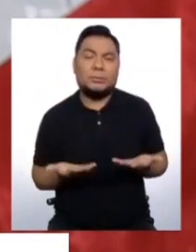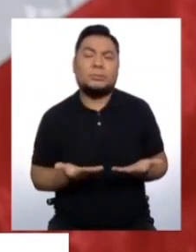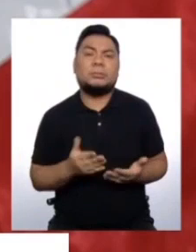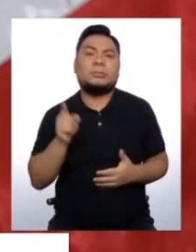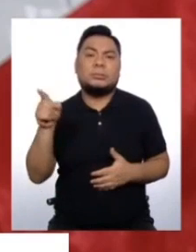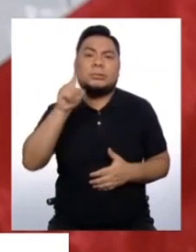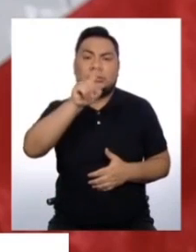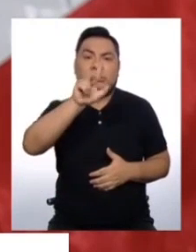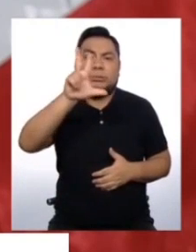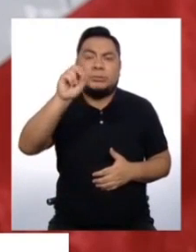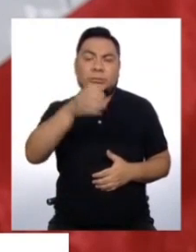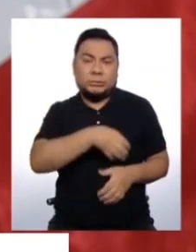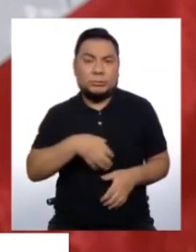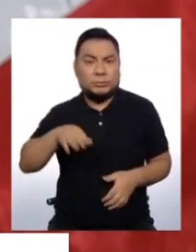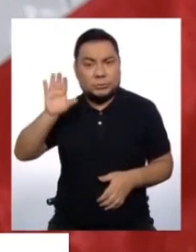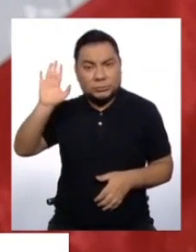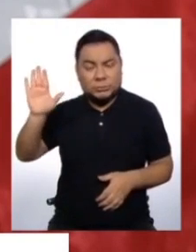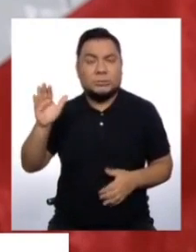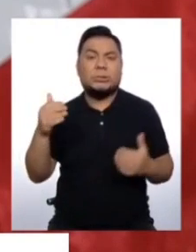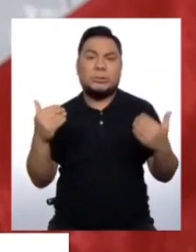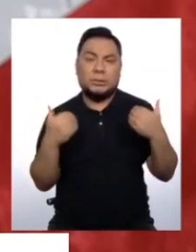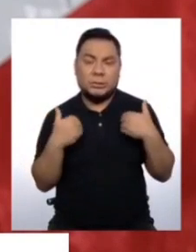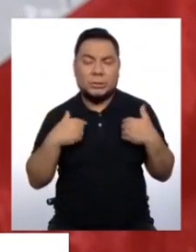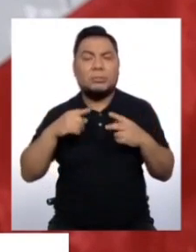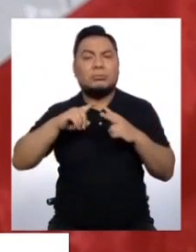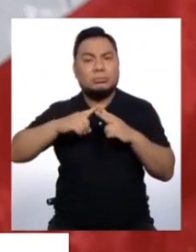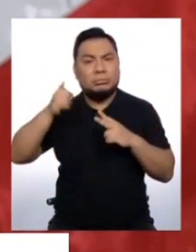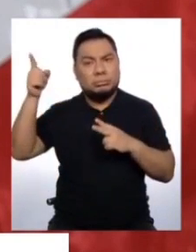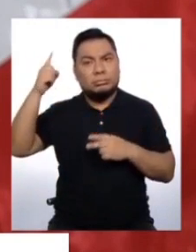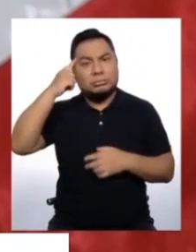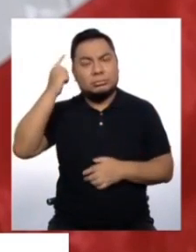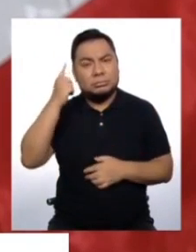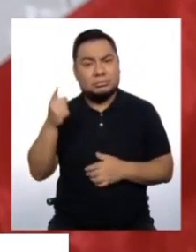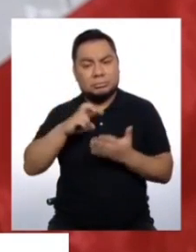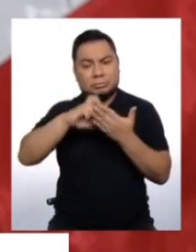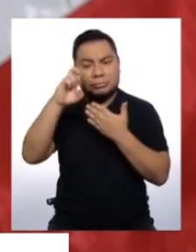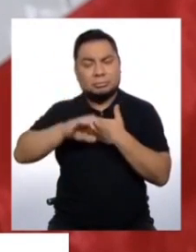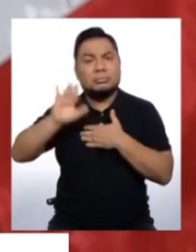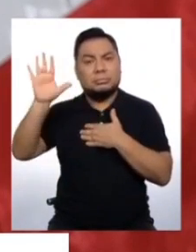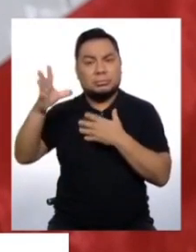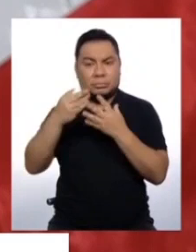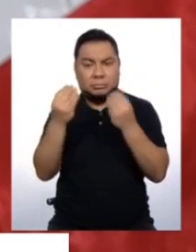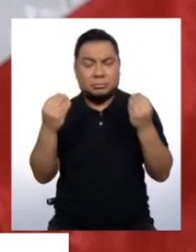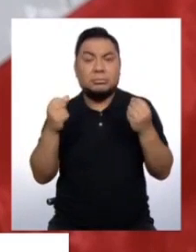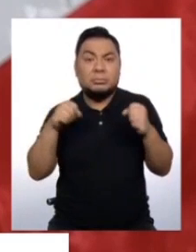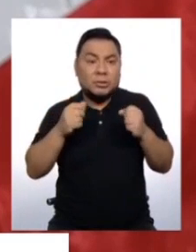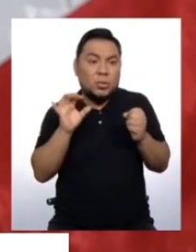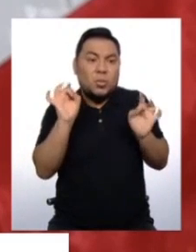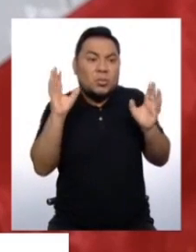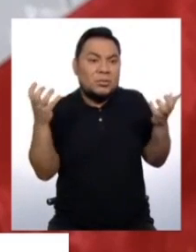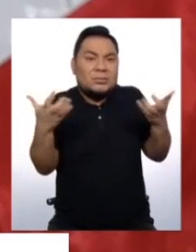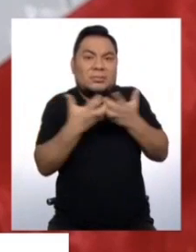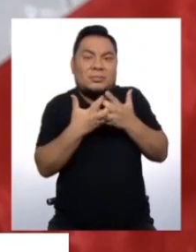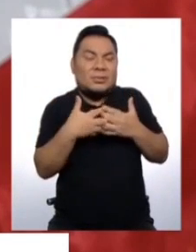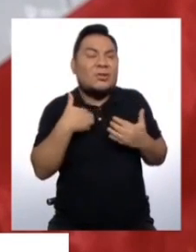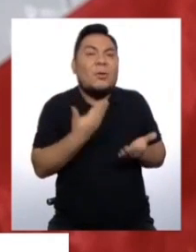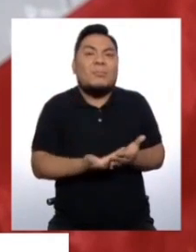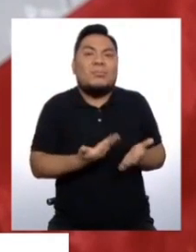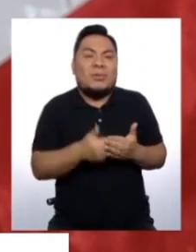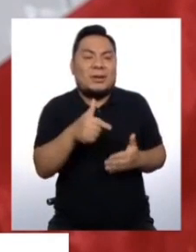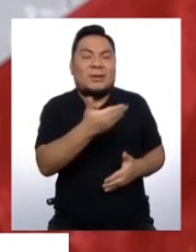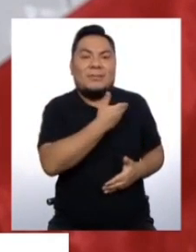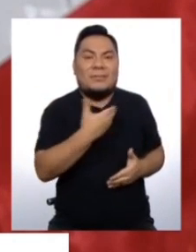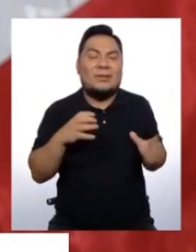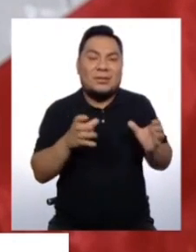sus 130 parlamentarios, tienen iniciativas, obviamente que muchas de ellas son coincidentes con las propuestas que el